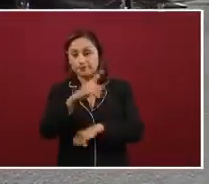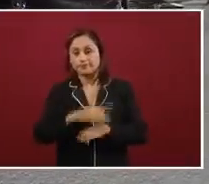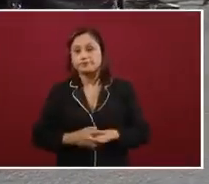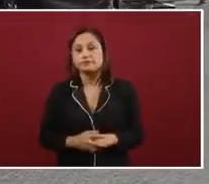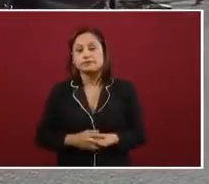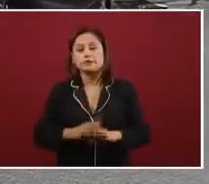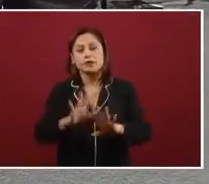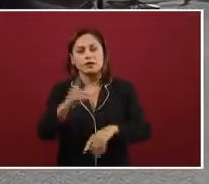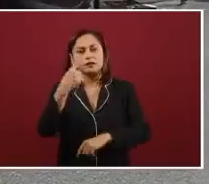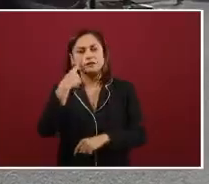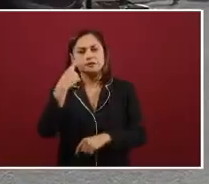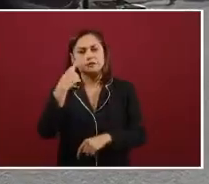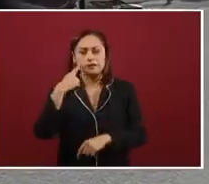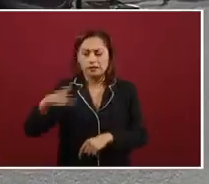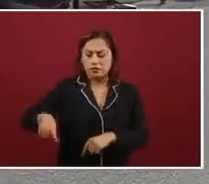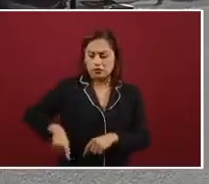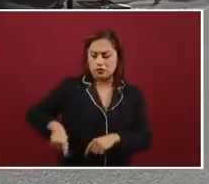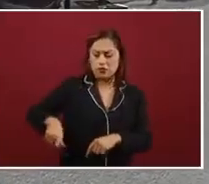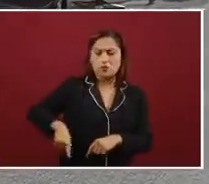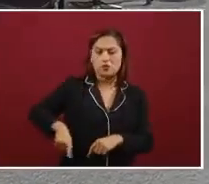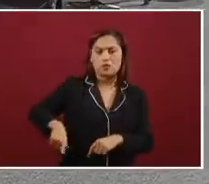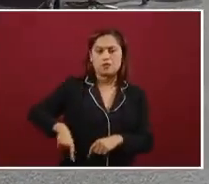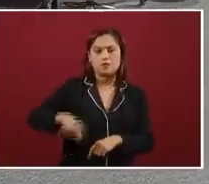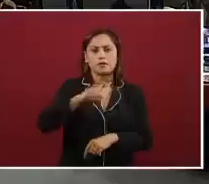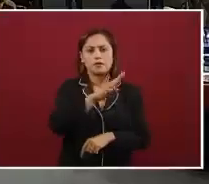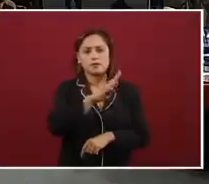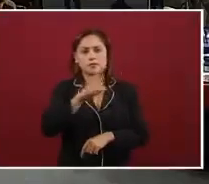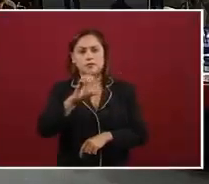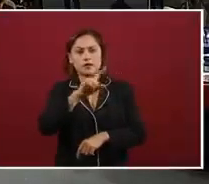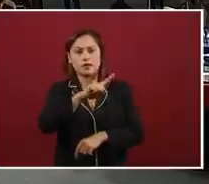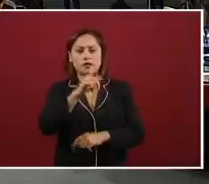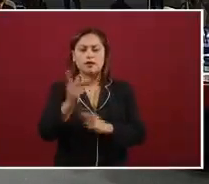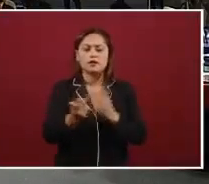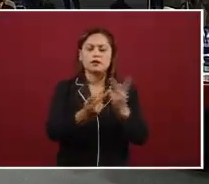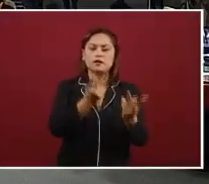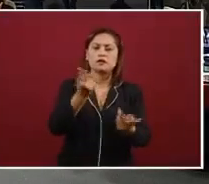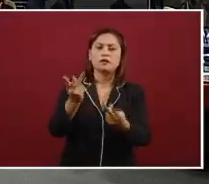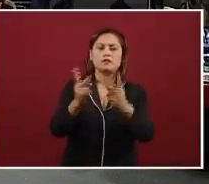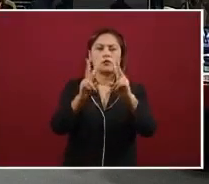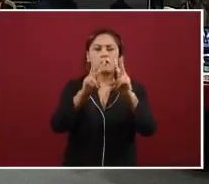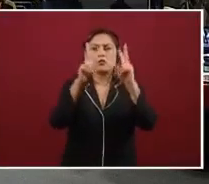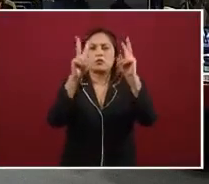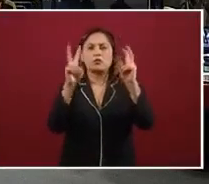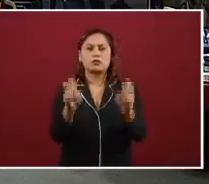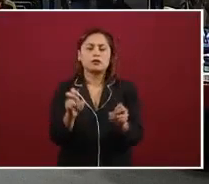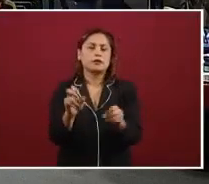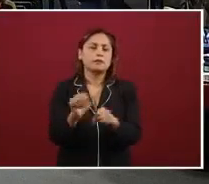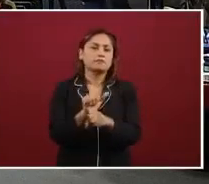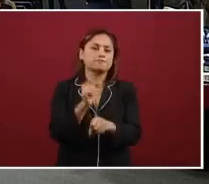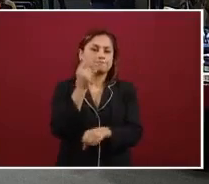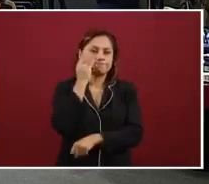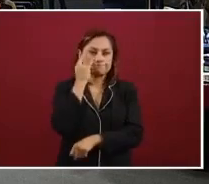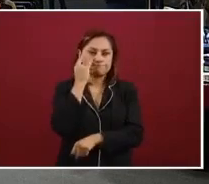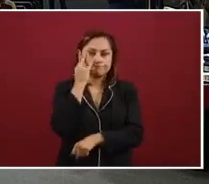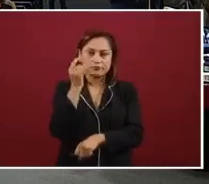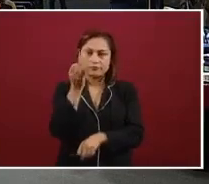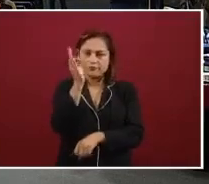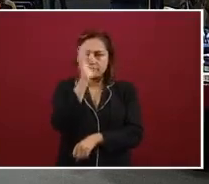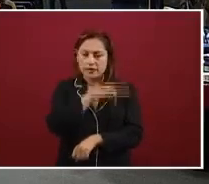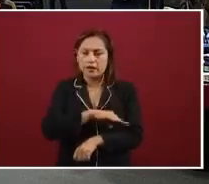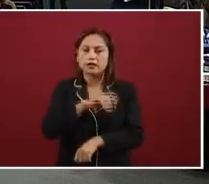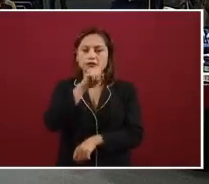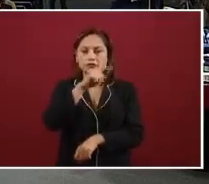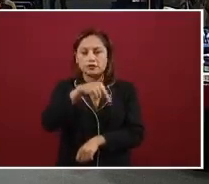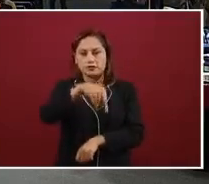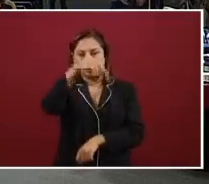que el gobierno de Baja California hizo un censo sobre los autos chocolate allá en el norte y